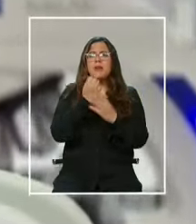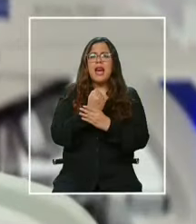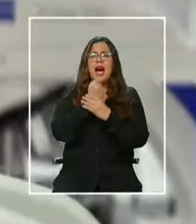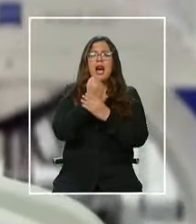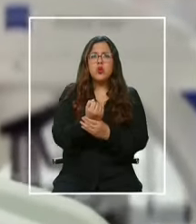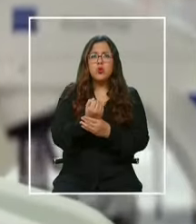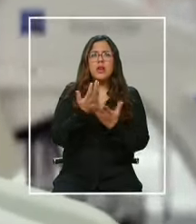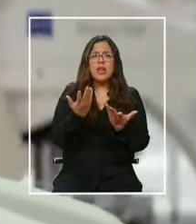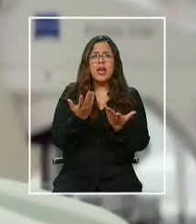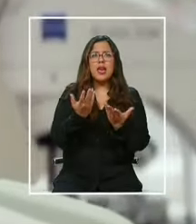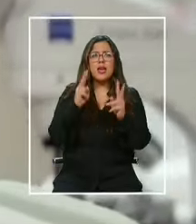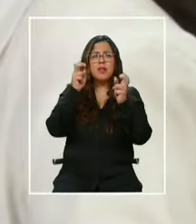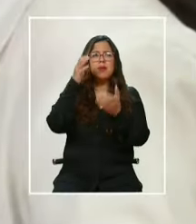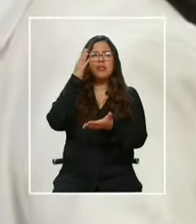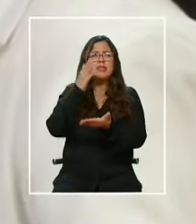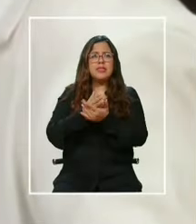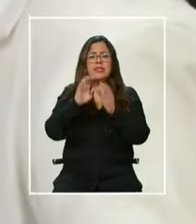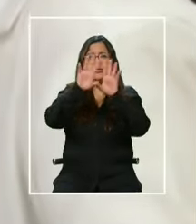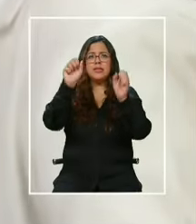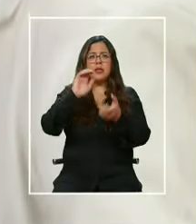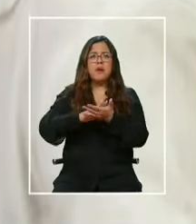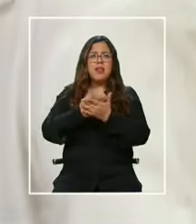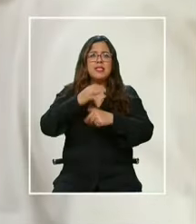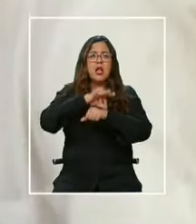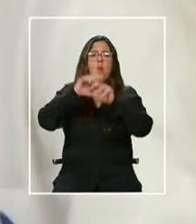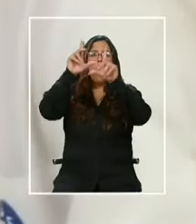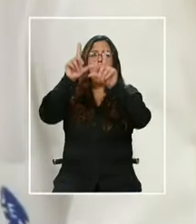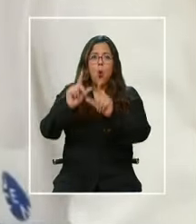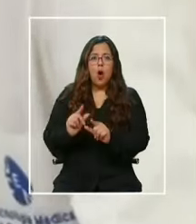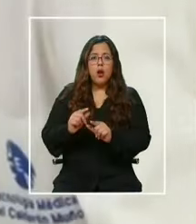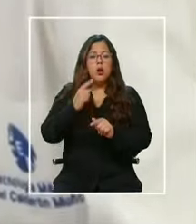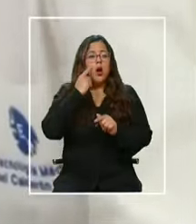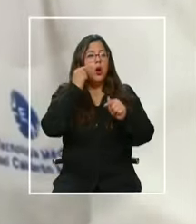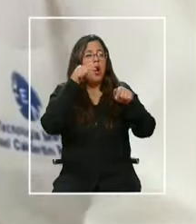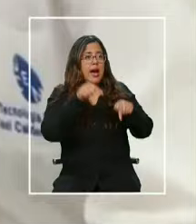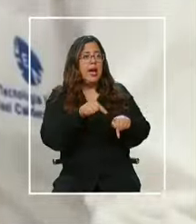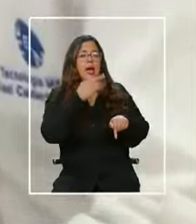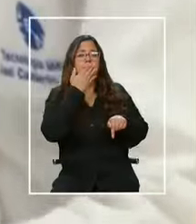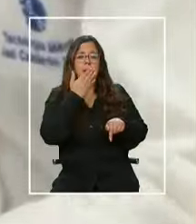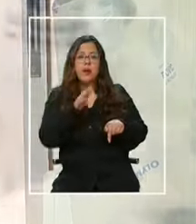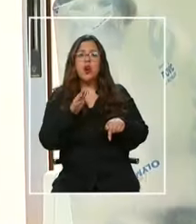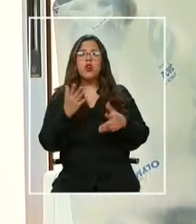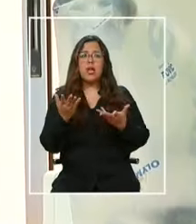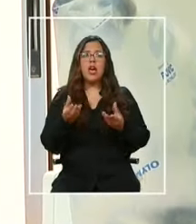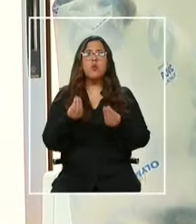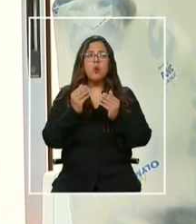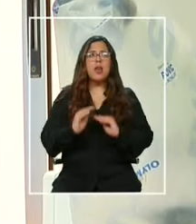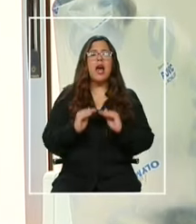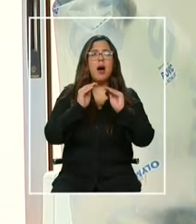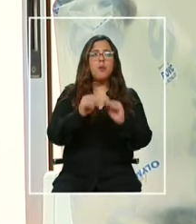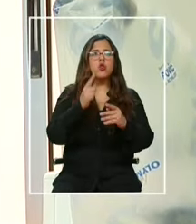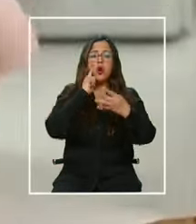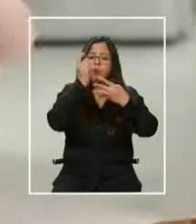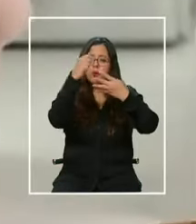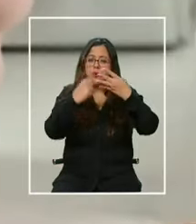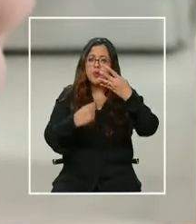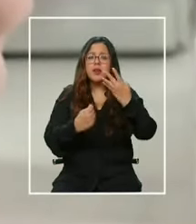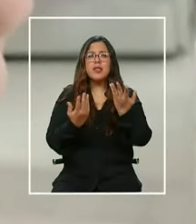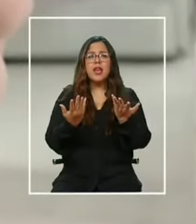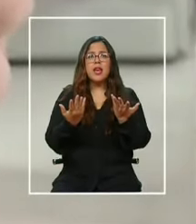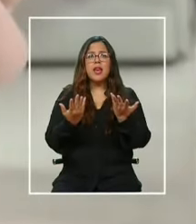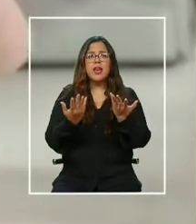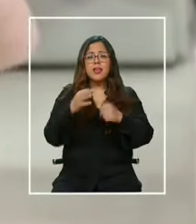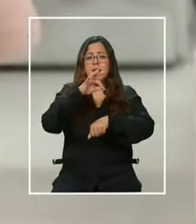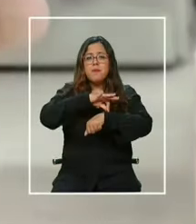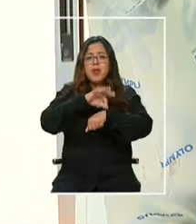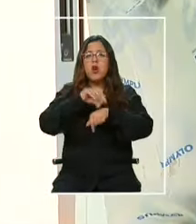descomprimir al siempre exigido sistema de salud. Para nosotros lo mejor es, obviamente, hacer un buen apoyo al diagnóstico clínico. Novedosa